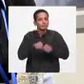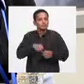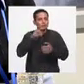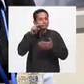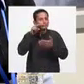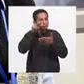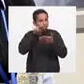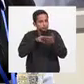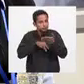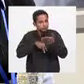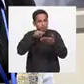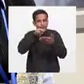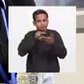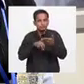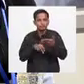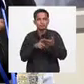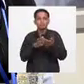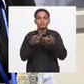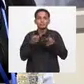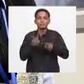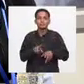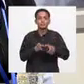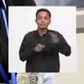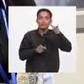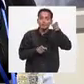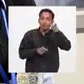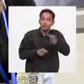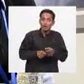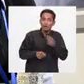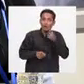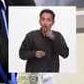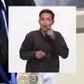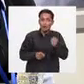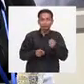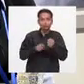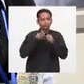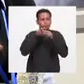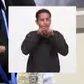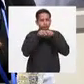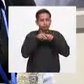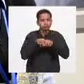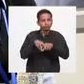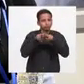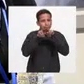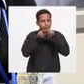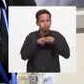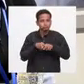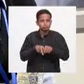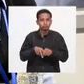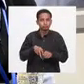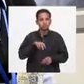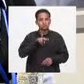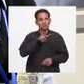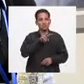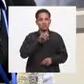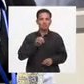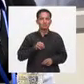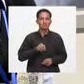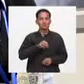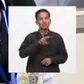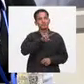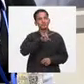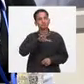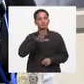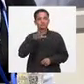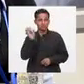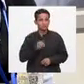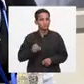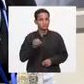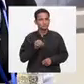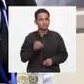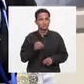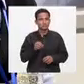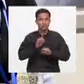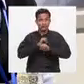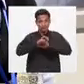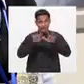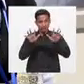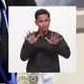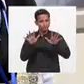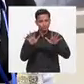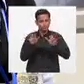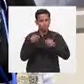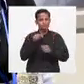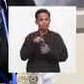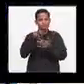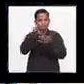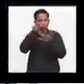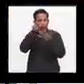denomina y es muy poco no puede fluctuar entre un 20 25% en el caso de que no sean las imágenes